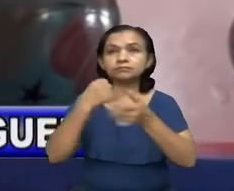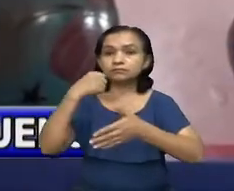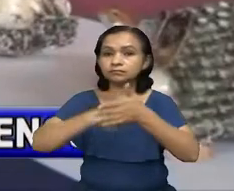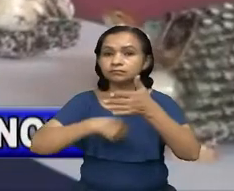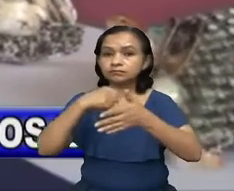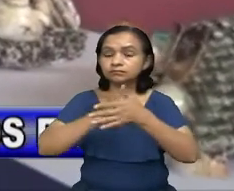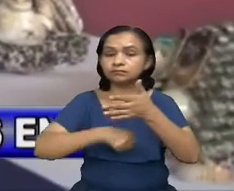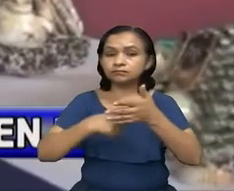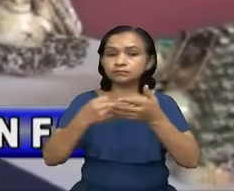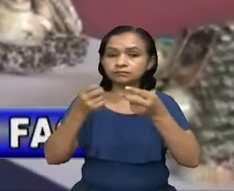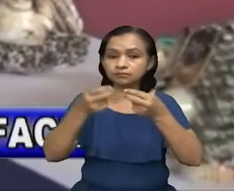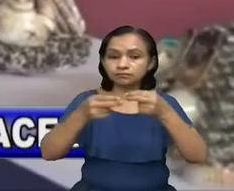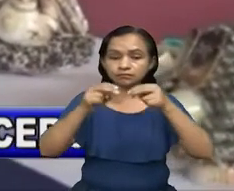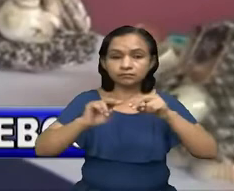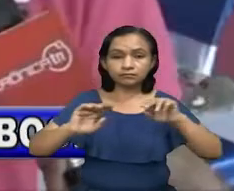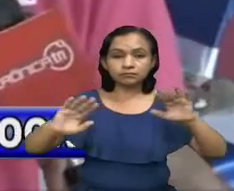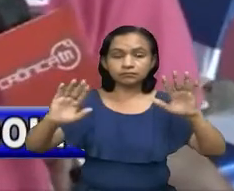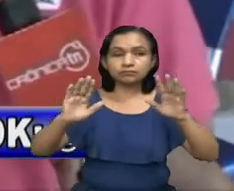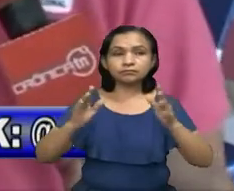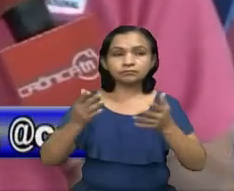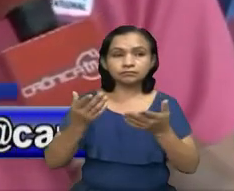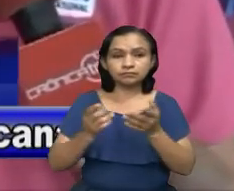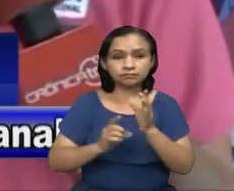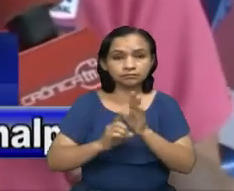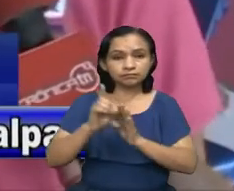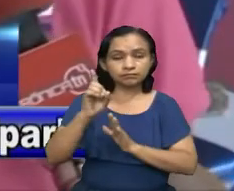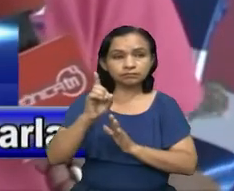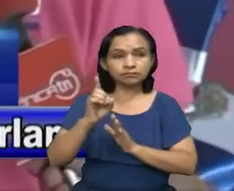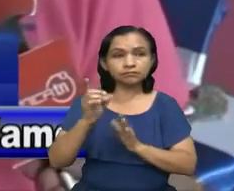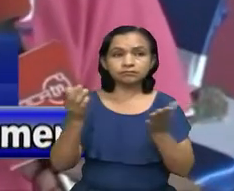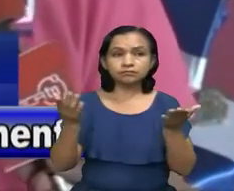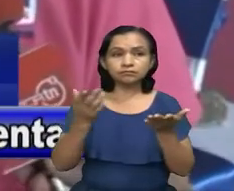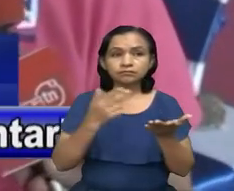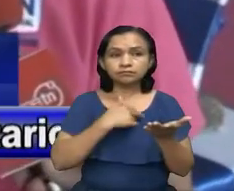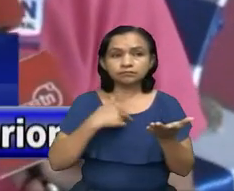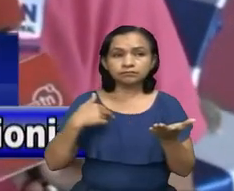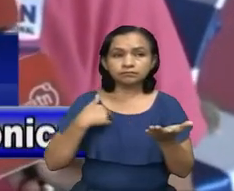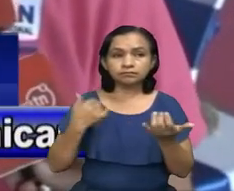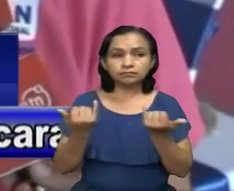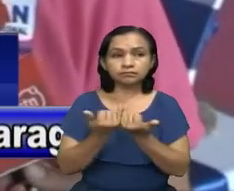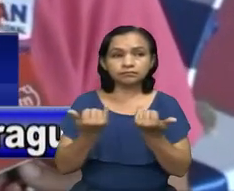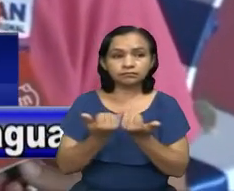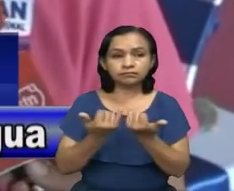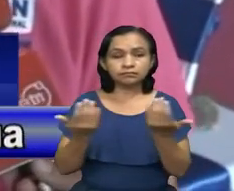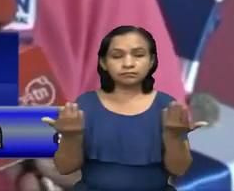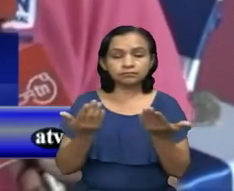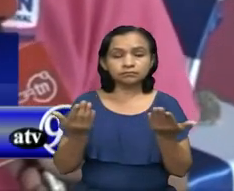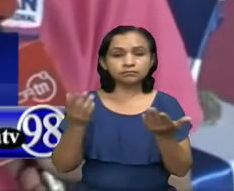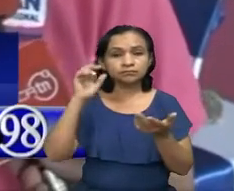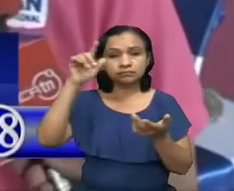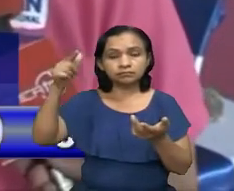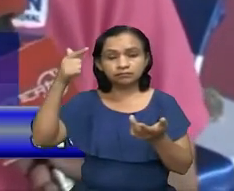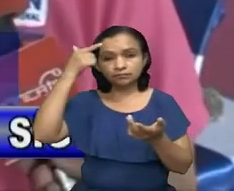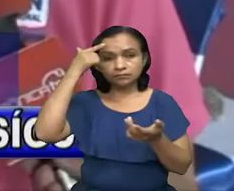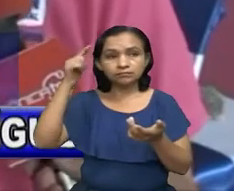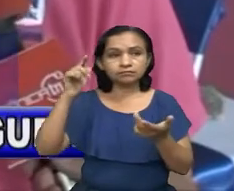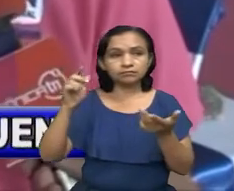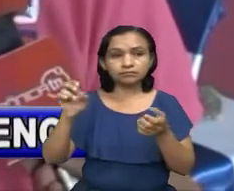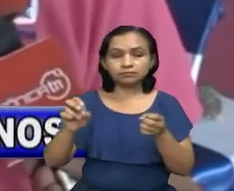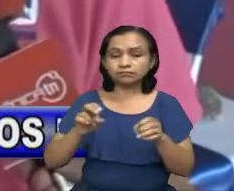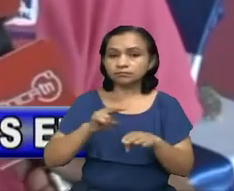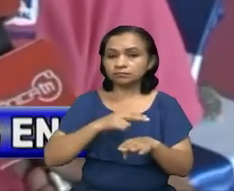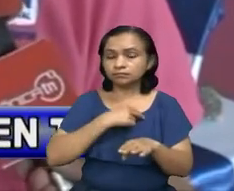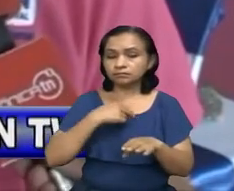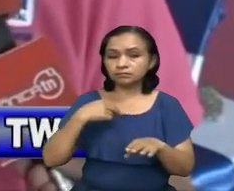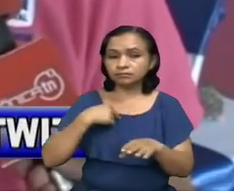fortaleciendo el ecosistema emprendedor. Nosotros como Plan Internacional estamos haciendo alianzas estratégicas con las instituciones del Estado, con el gobierno local, de cara a que